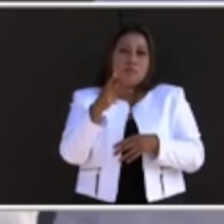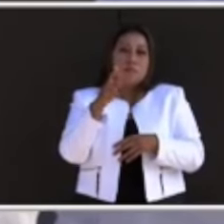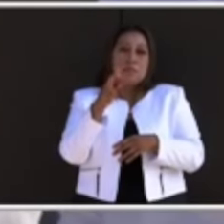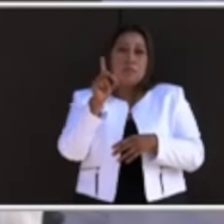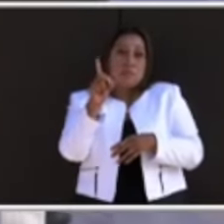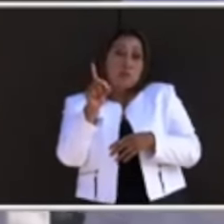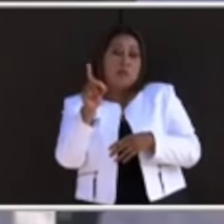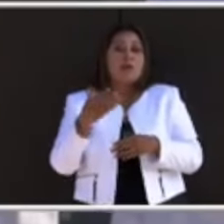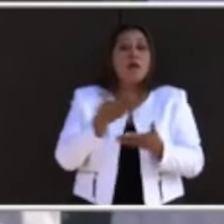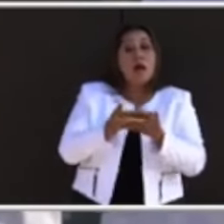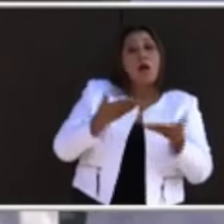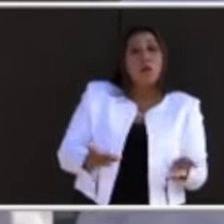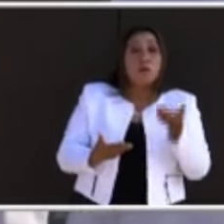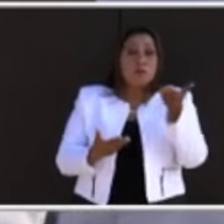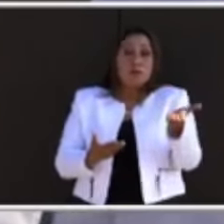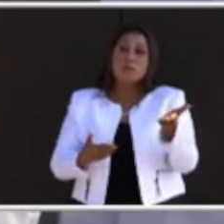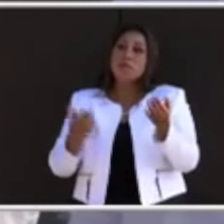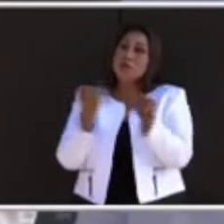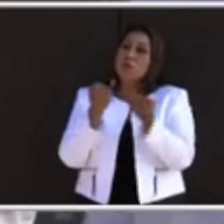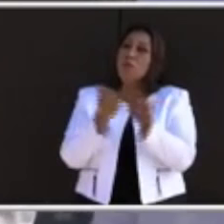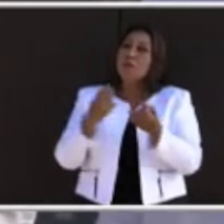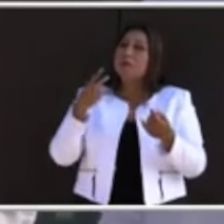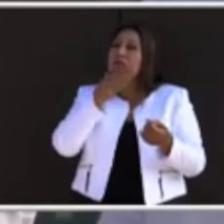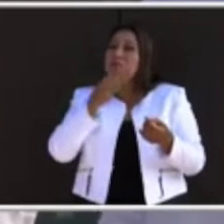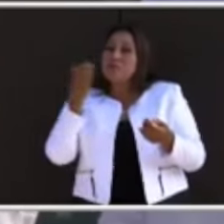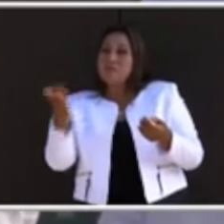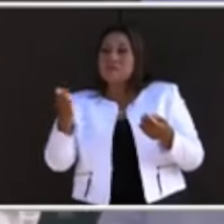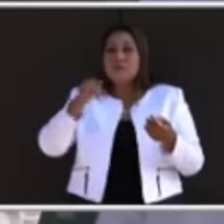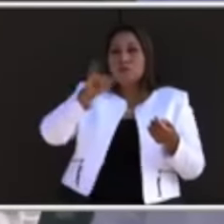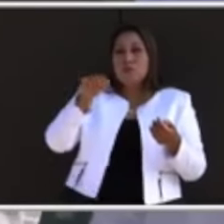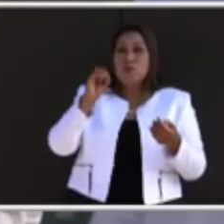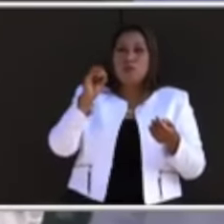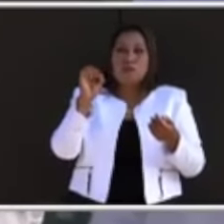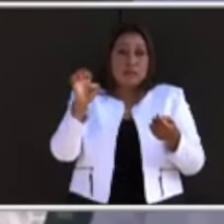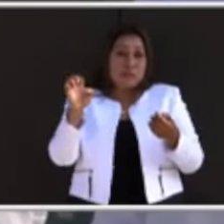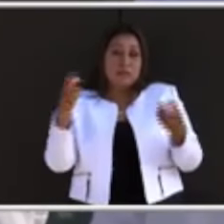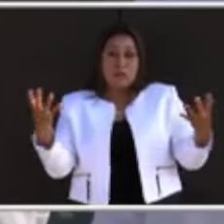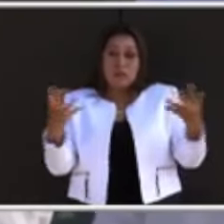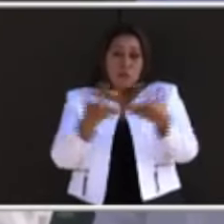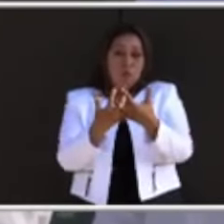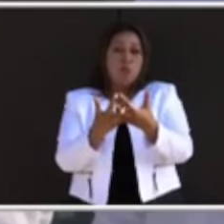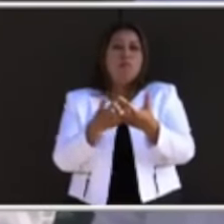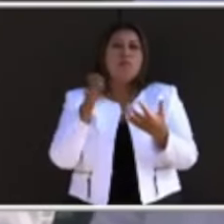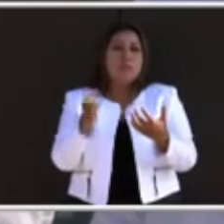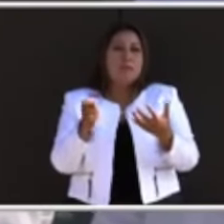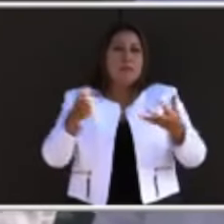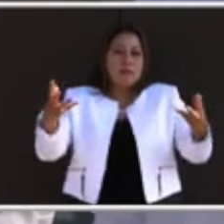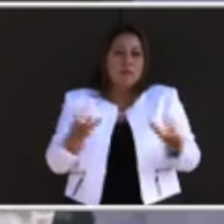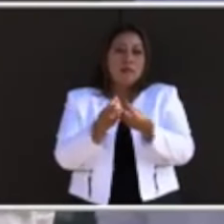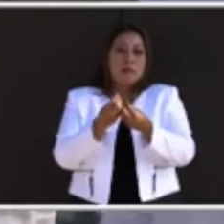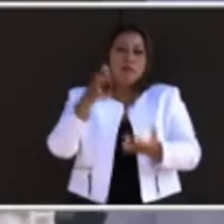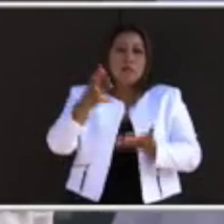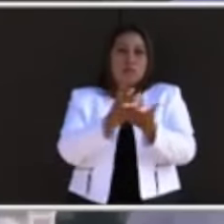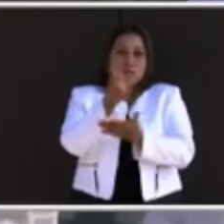y que hizo posible, junto con José Mancha, dirigente estatal del PAN, la coalición que nos llevó al